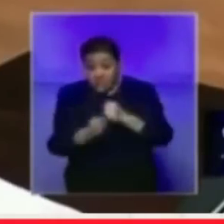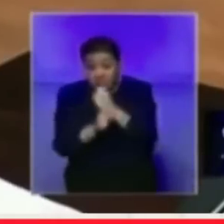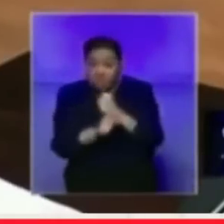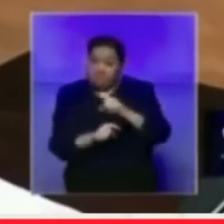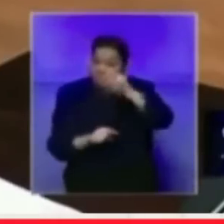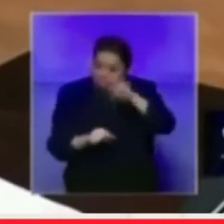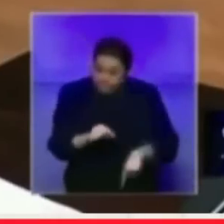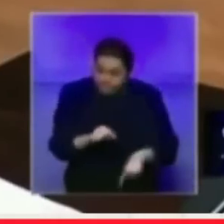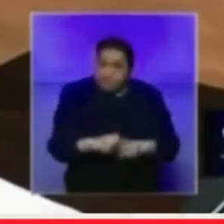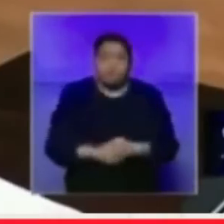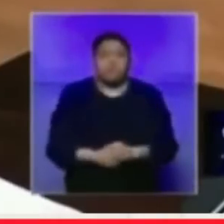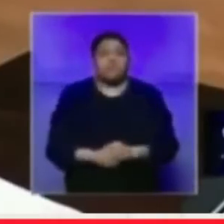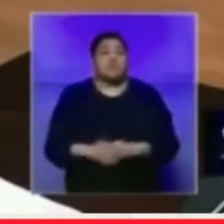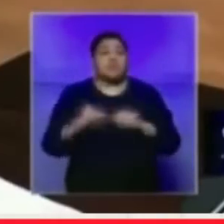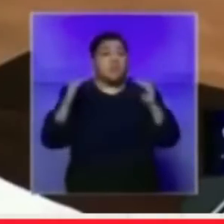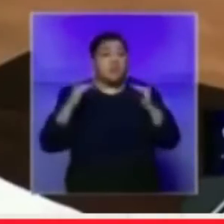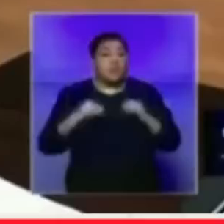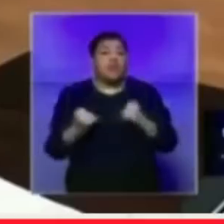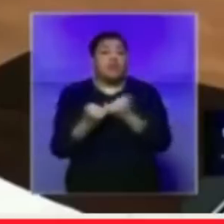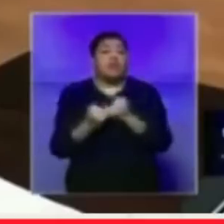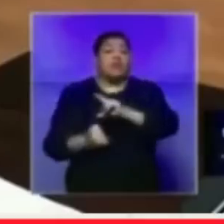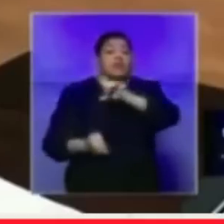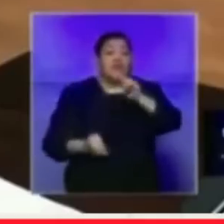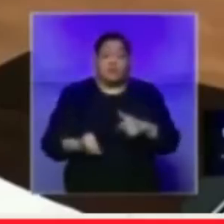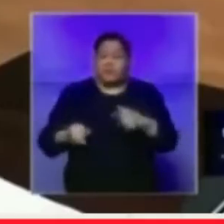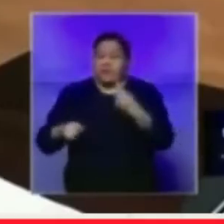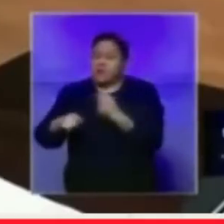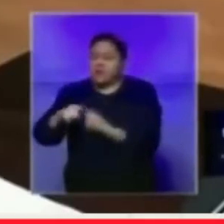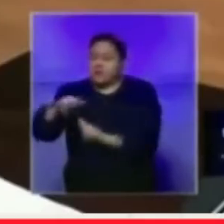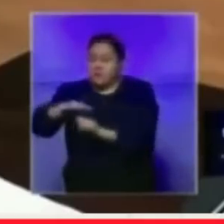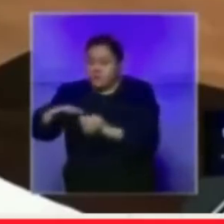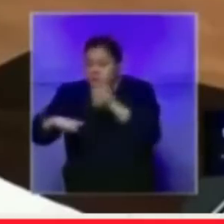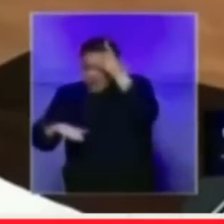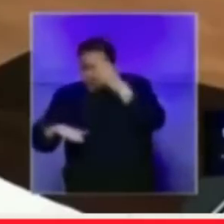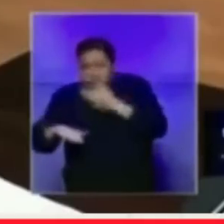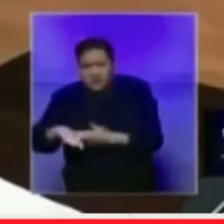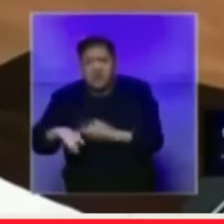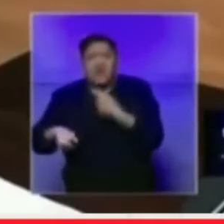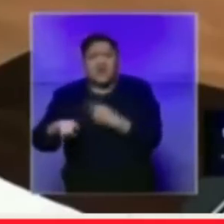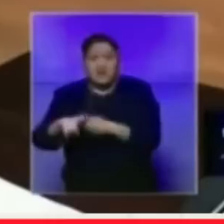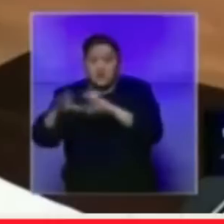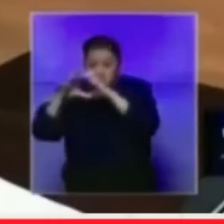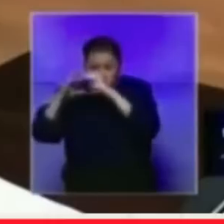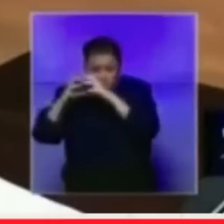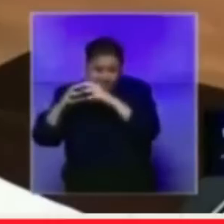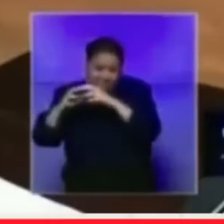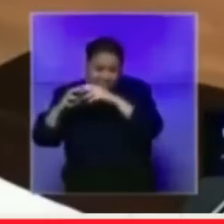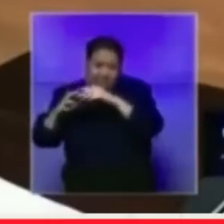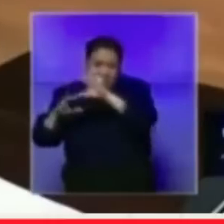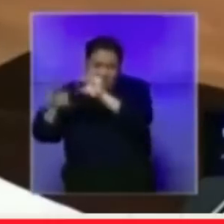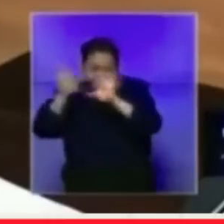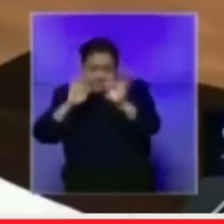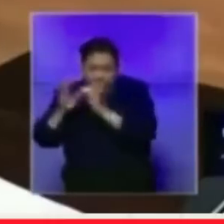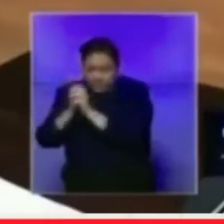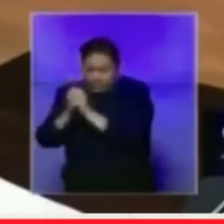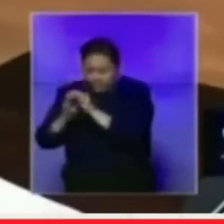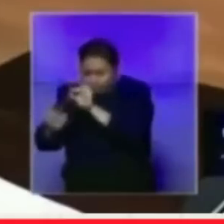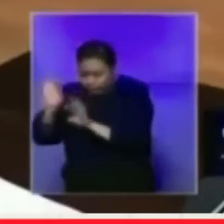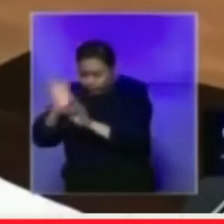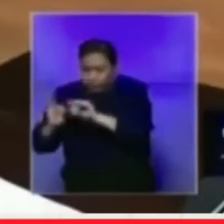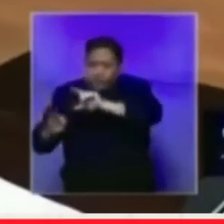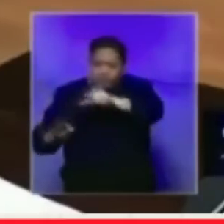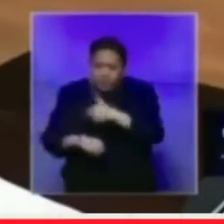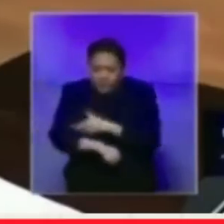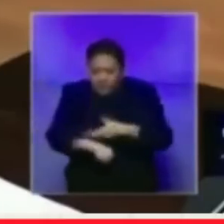género. Se seleccionaron los funcionarios de las mesas directivas de Castilla, se determinó realizar los conteos rápidos y